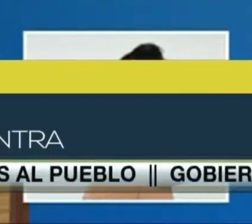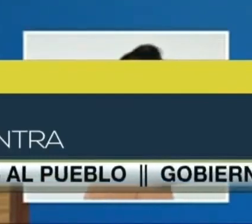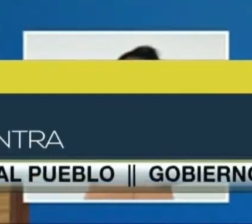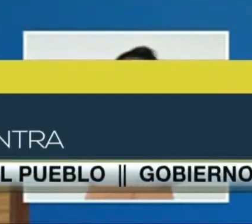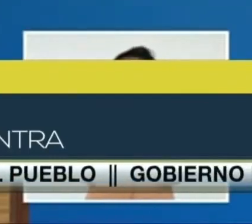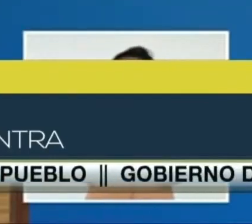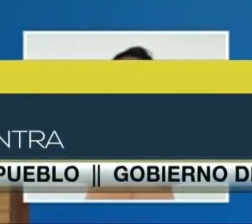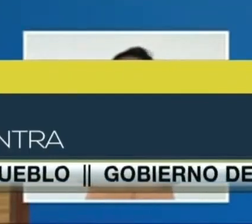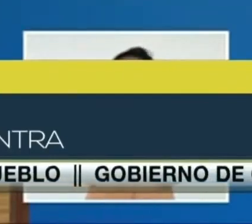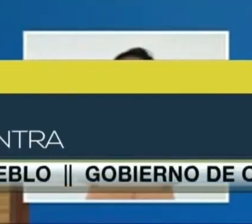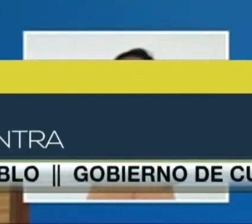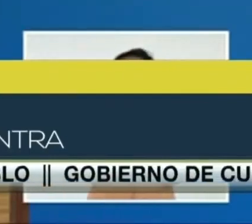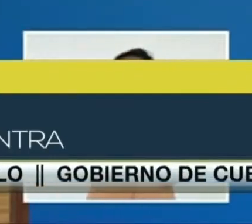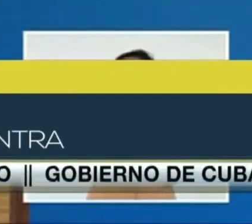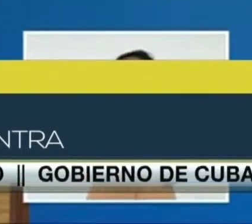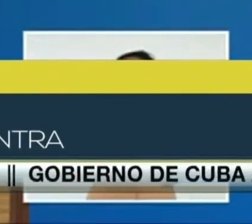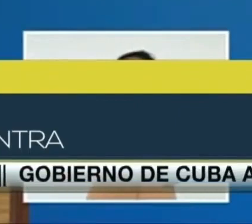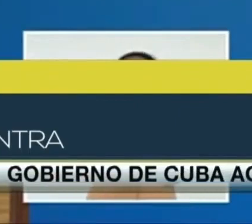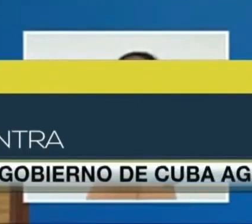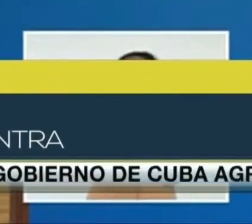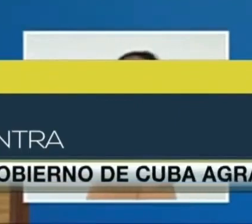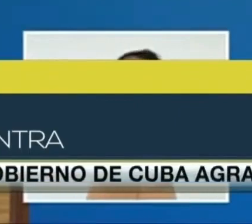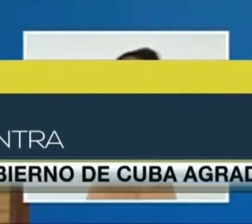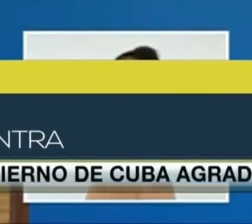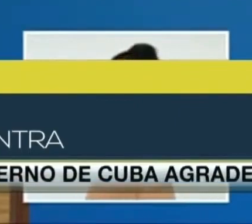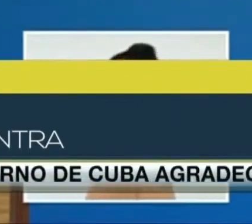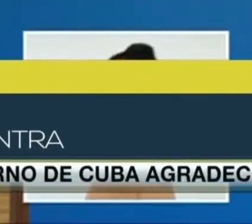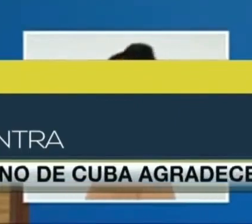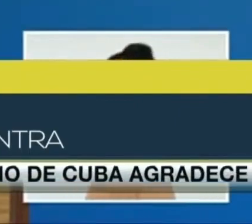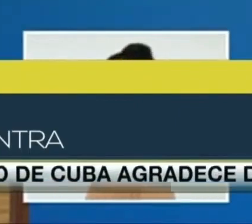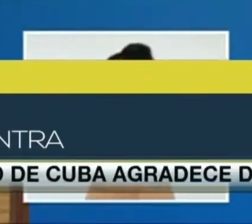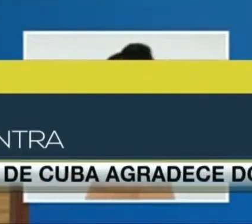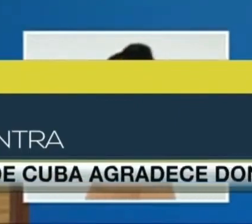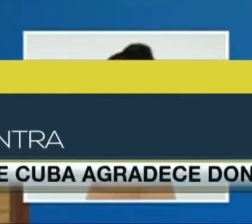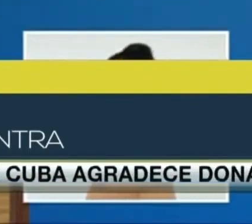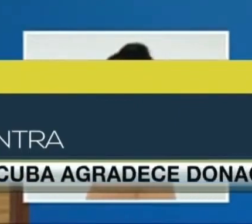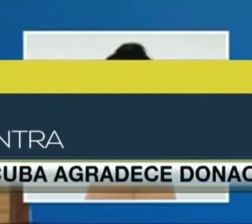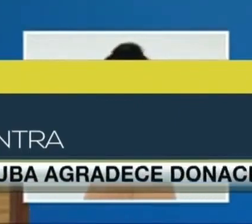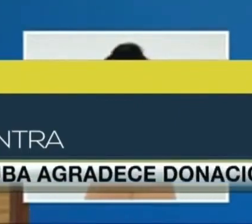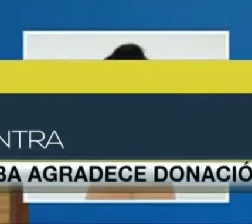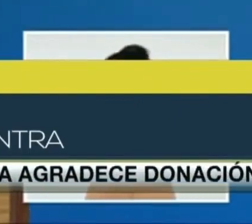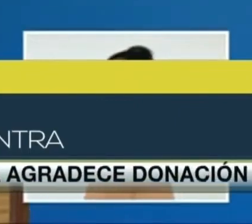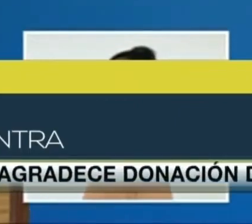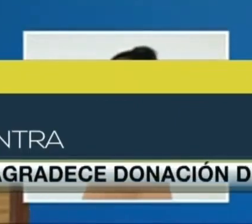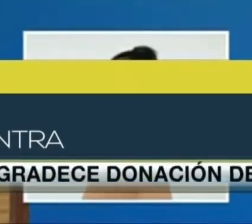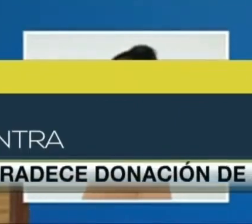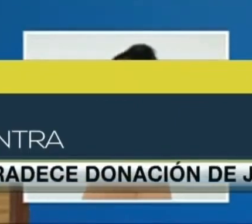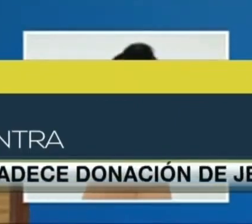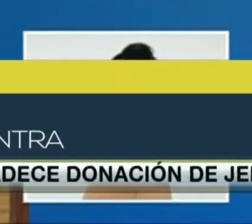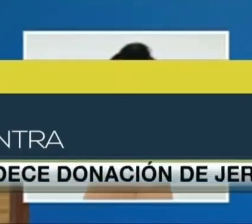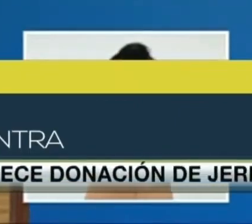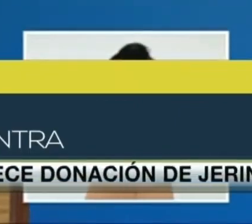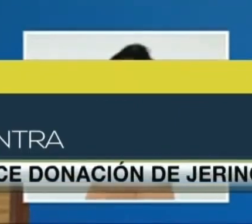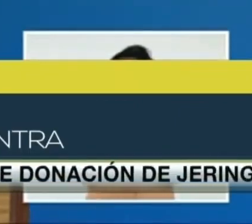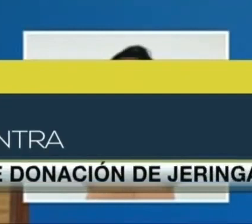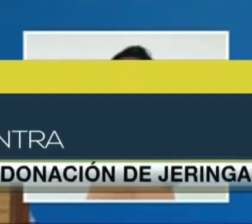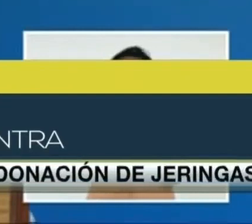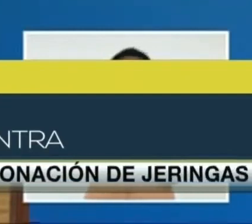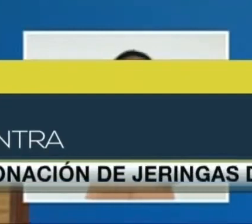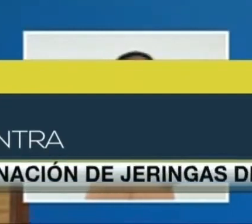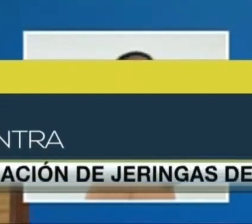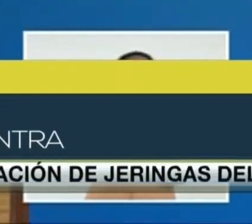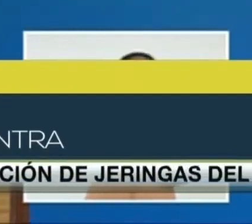de $1. De manera que quien afirma que el gobierno cubano o